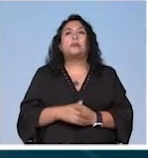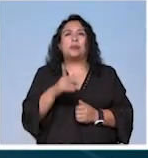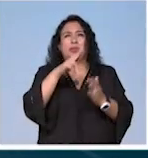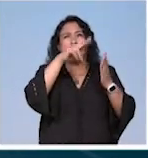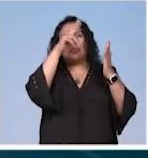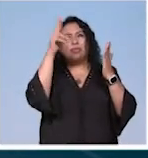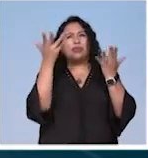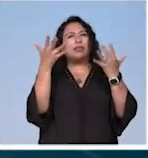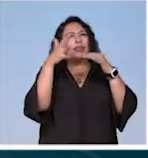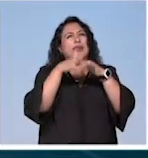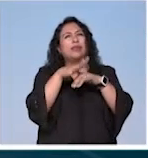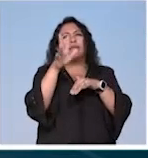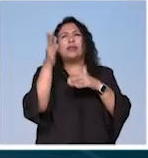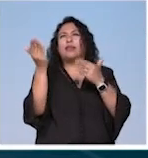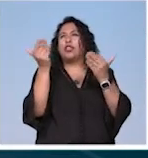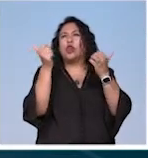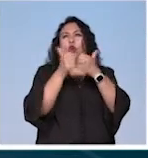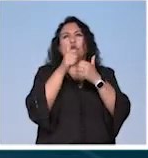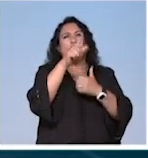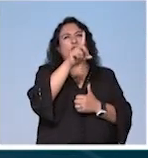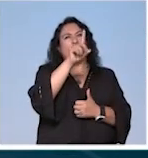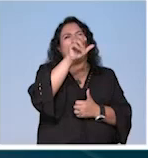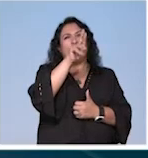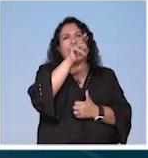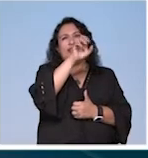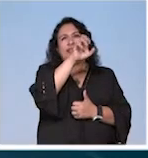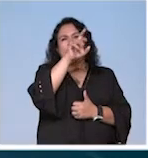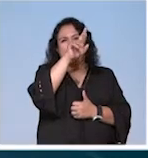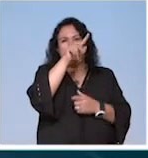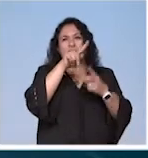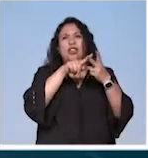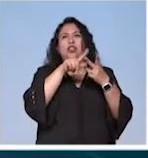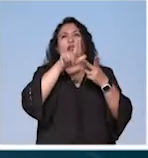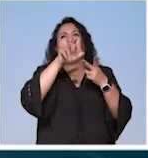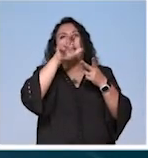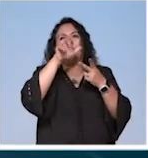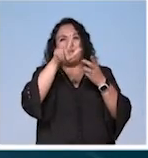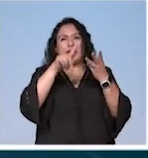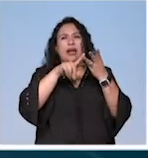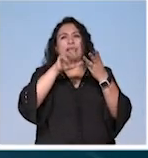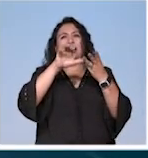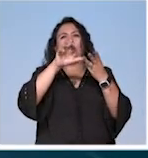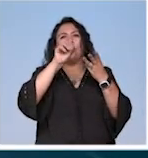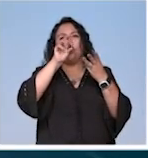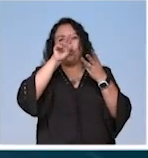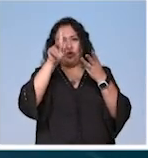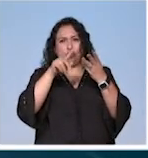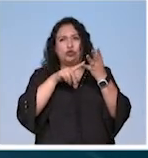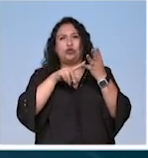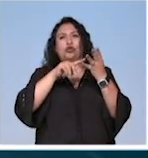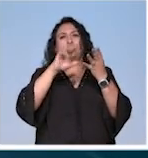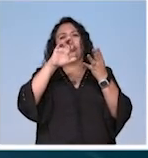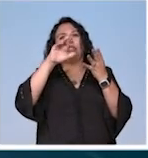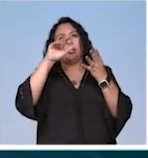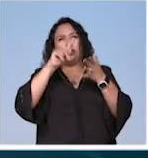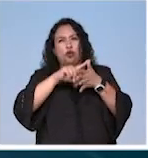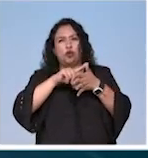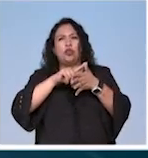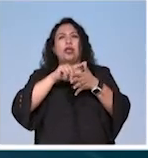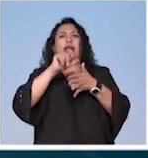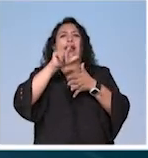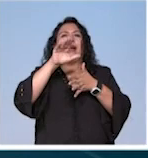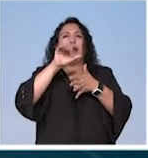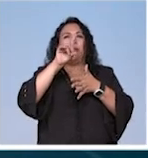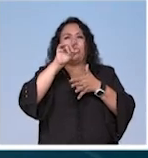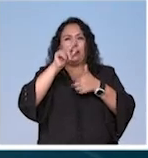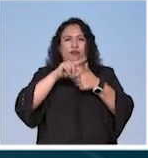trazos conviven en un eterno diálogo con la obra de David Alfaro Siqueiros, Felipe Leal, José Clemente Orozco, Jean Charlotte, Ramón Alba de la